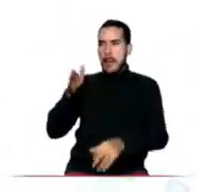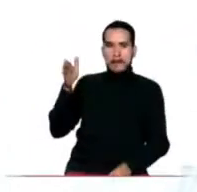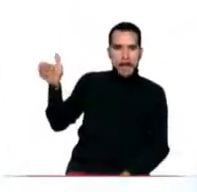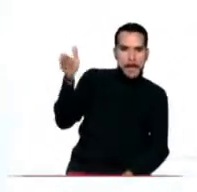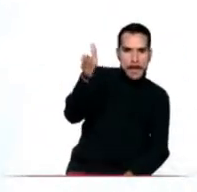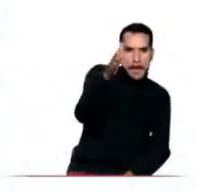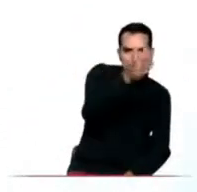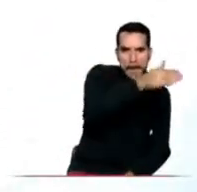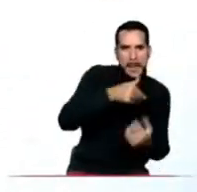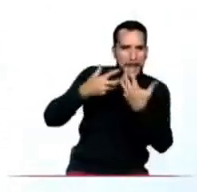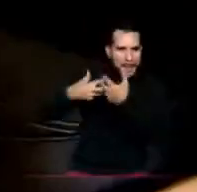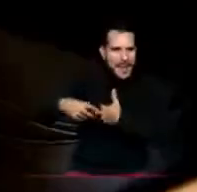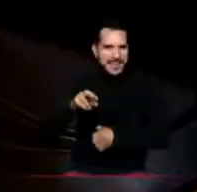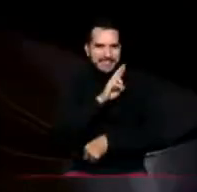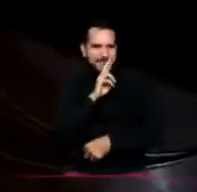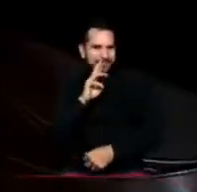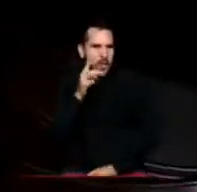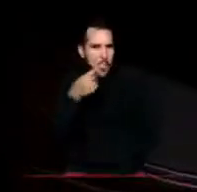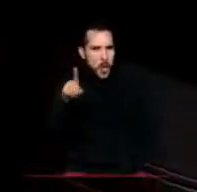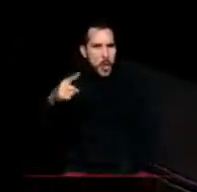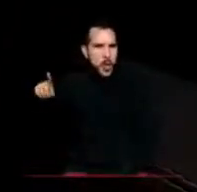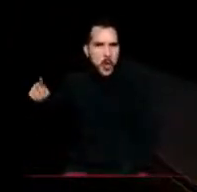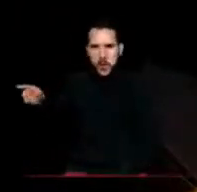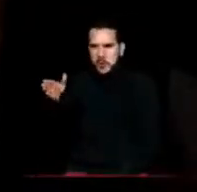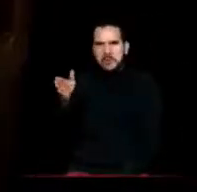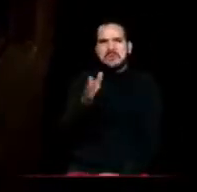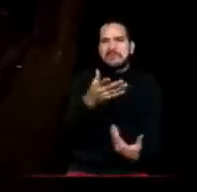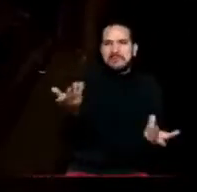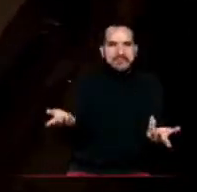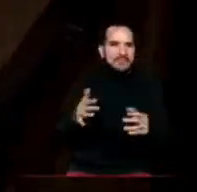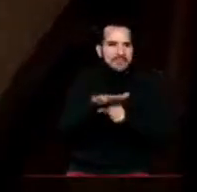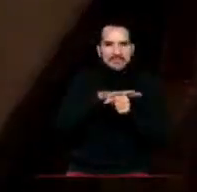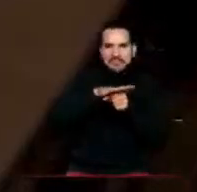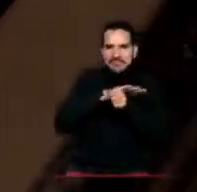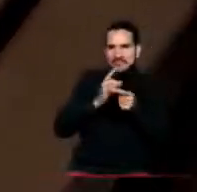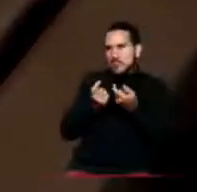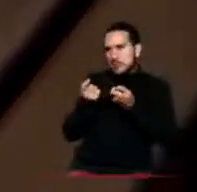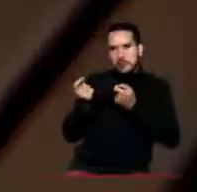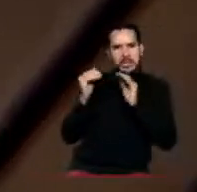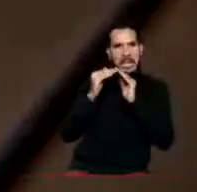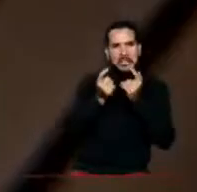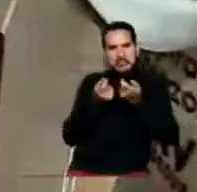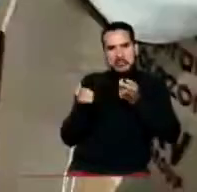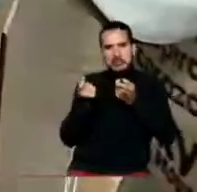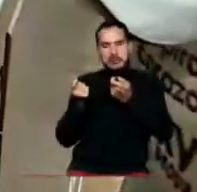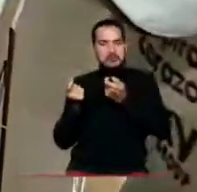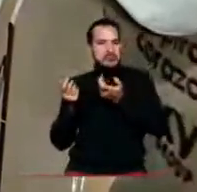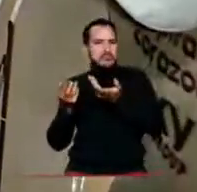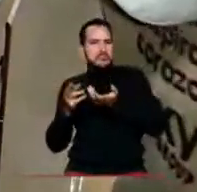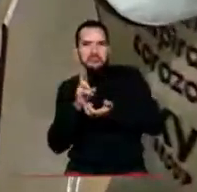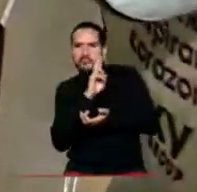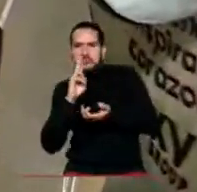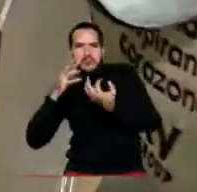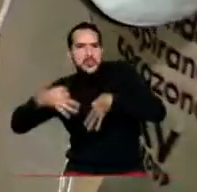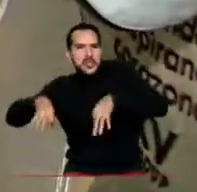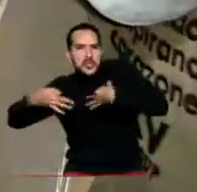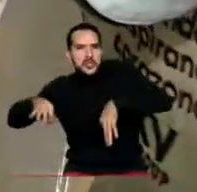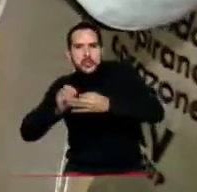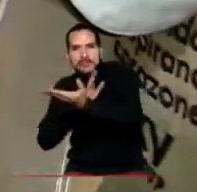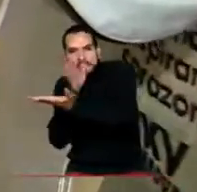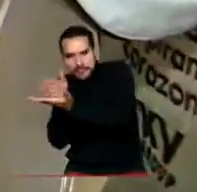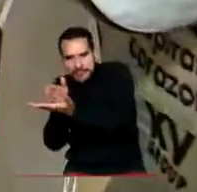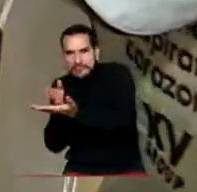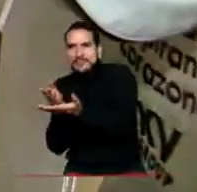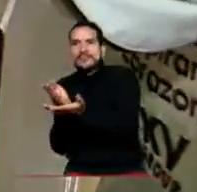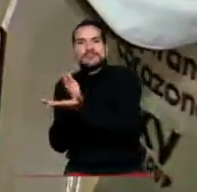ese establecimiento que tenemos cerca de la casa, a ese restaurante de menú ejecutivo, a ese establecimiento donde nos gusta compartir